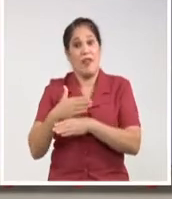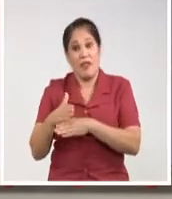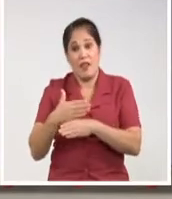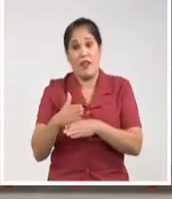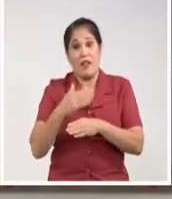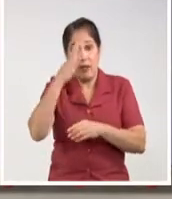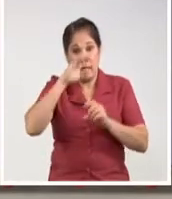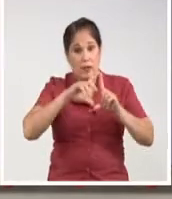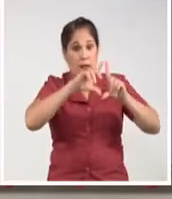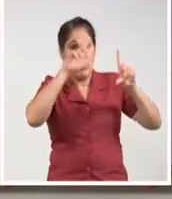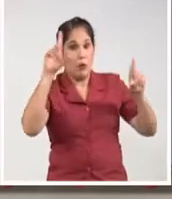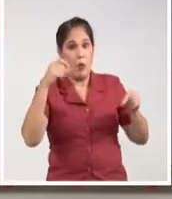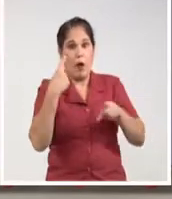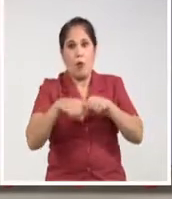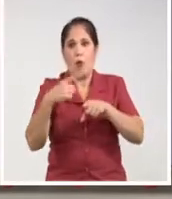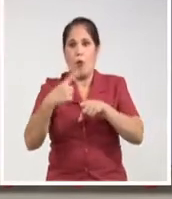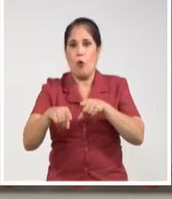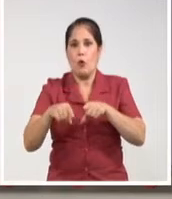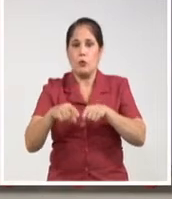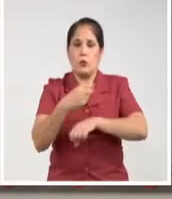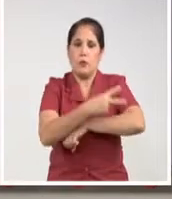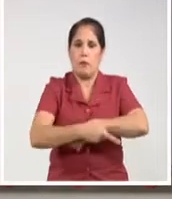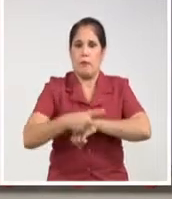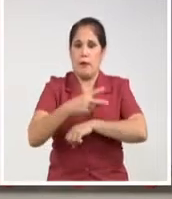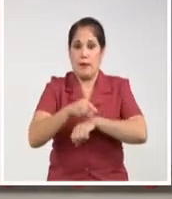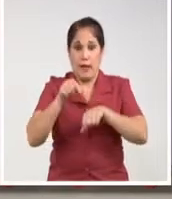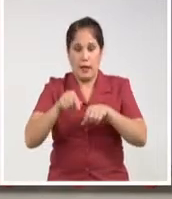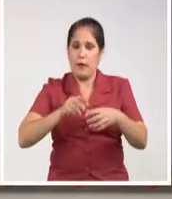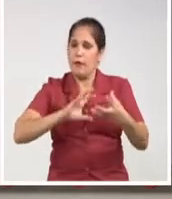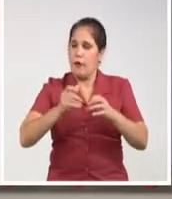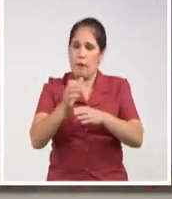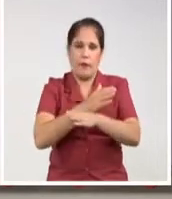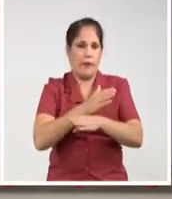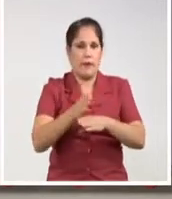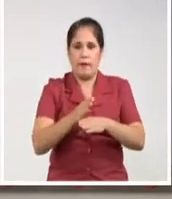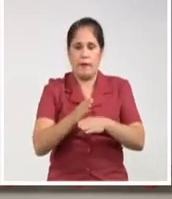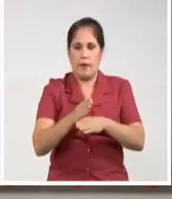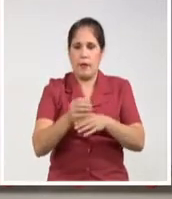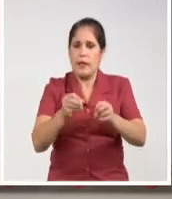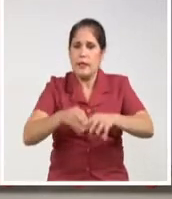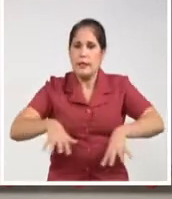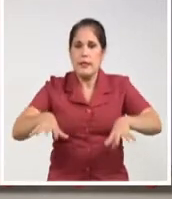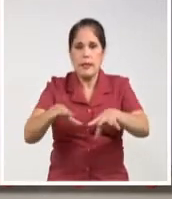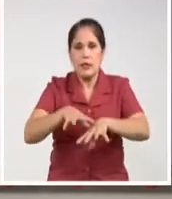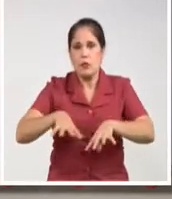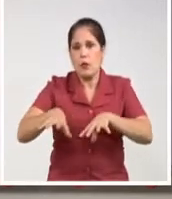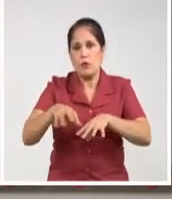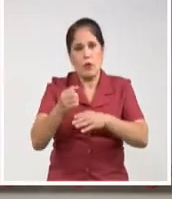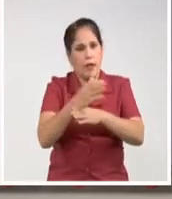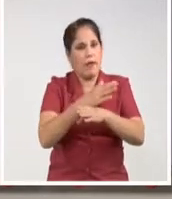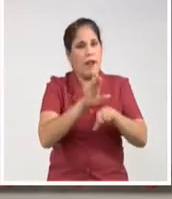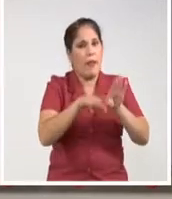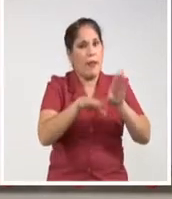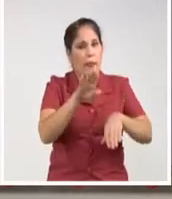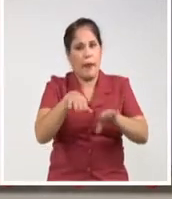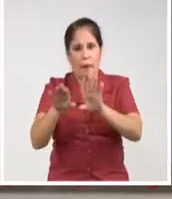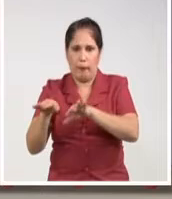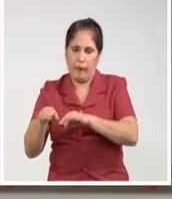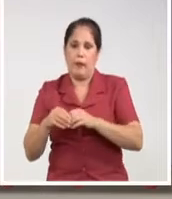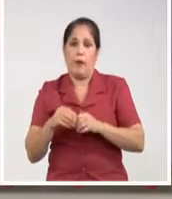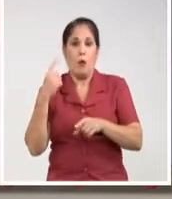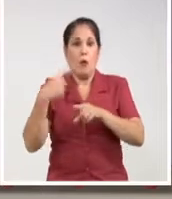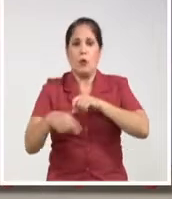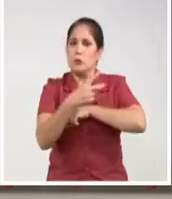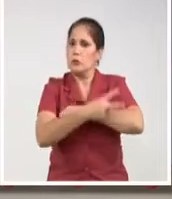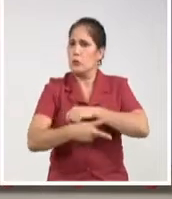nuestro país y lo que ocurre en otras partes del mundo. Aquí el esquema incluye, digamos que varias situaciones diferentes. Sin embargo, en otros países